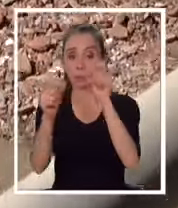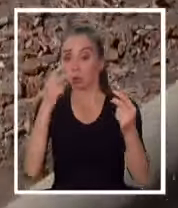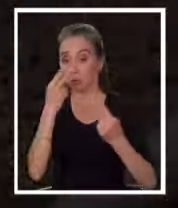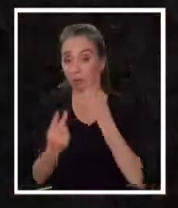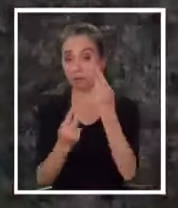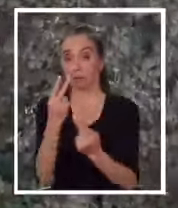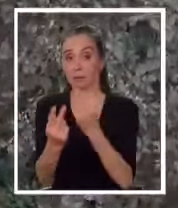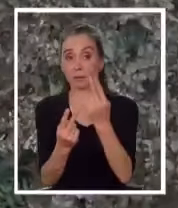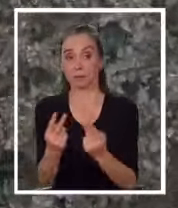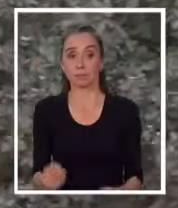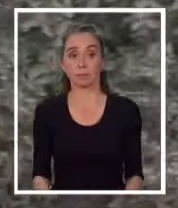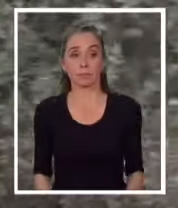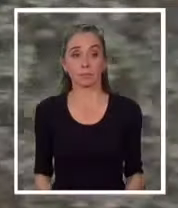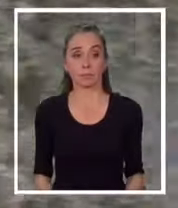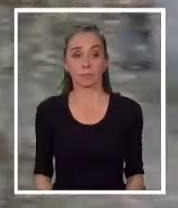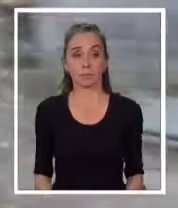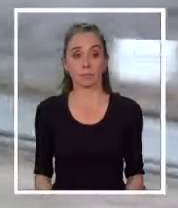personas.